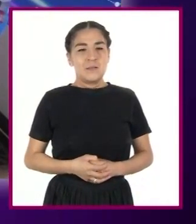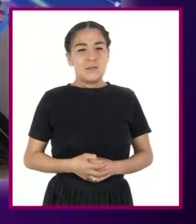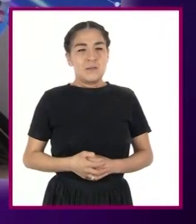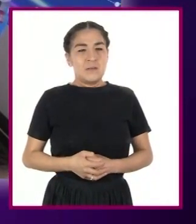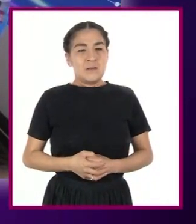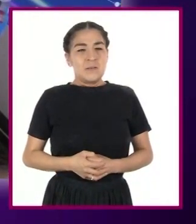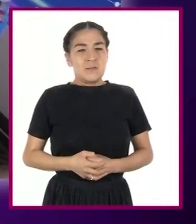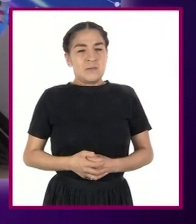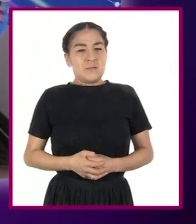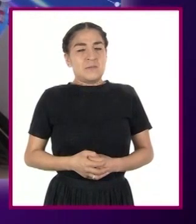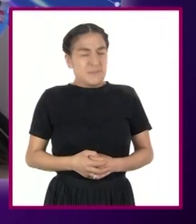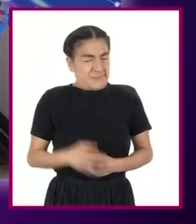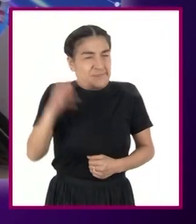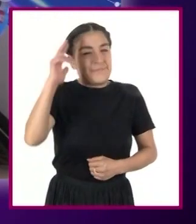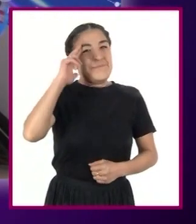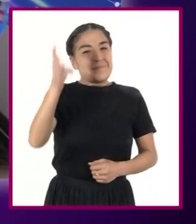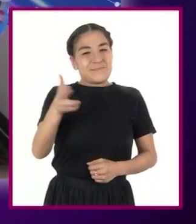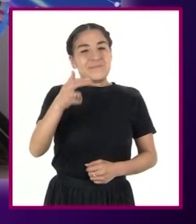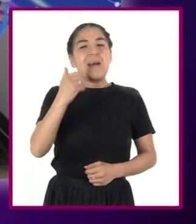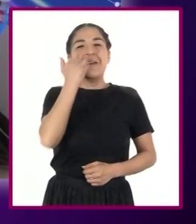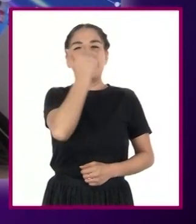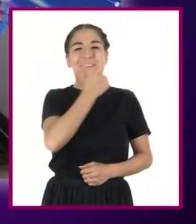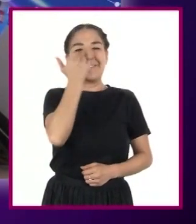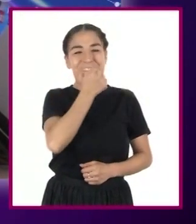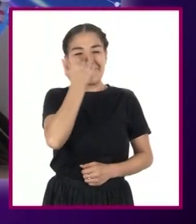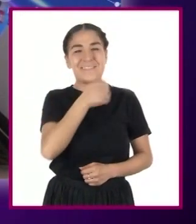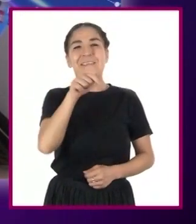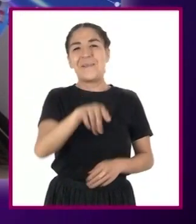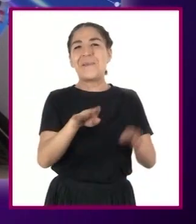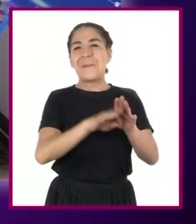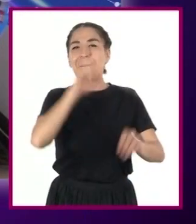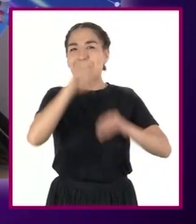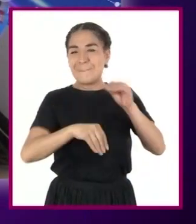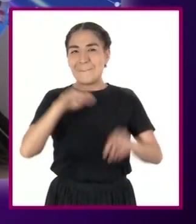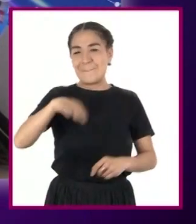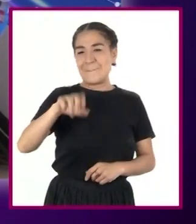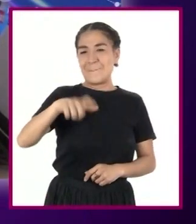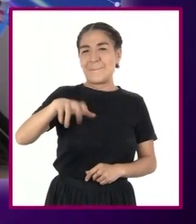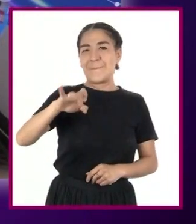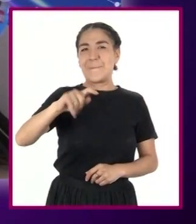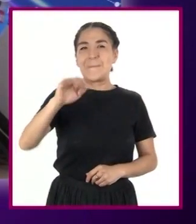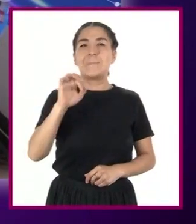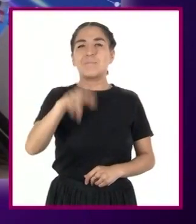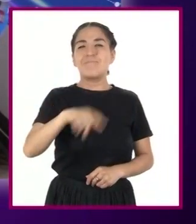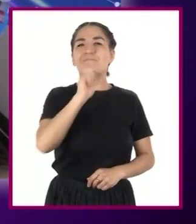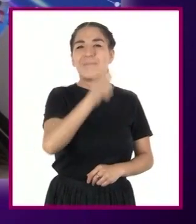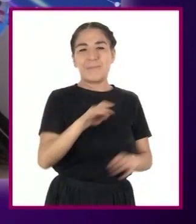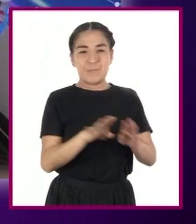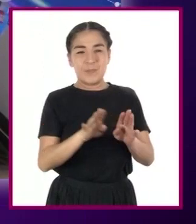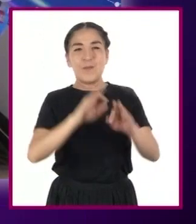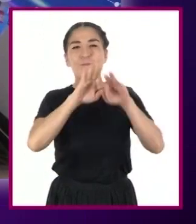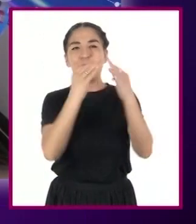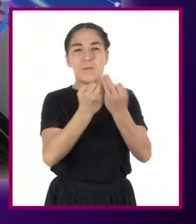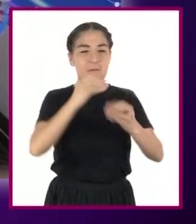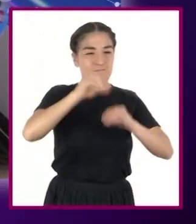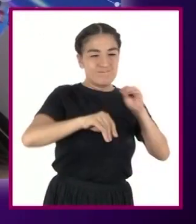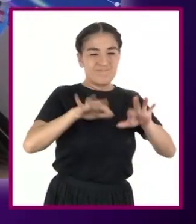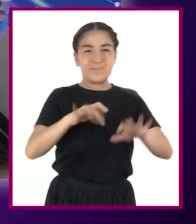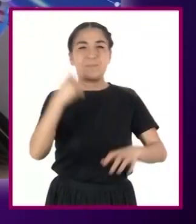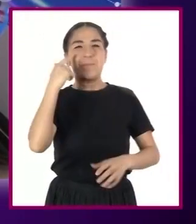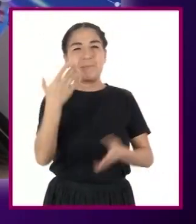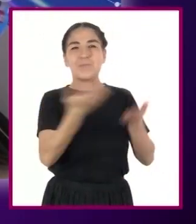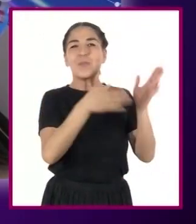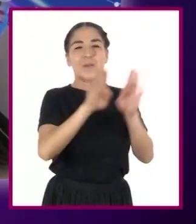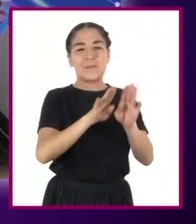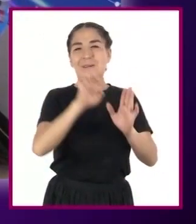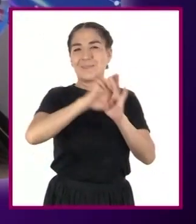Hola, alumnas y alumnos. La maquetación en el diseño gráfico se refiere al diseño editorial. Vamos a diseñar